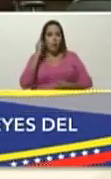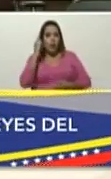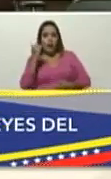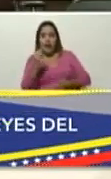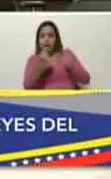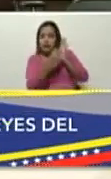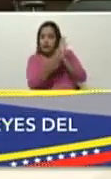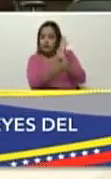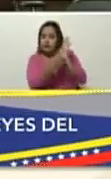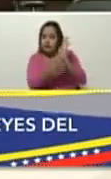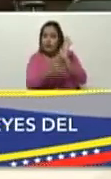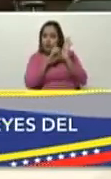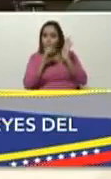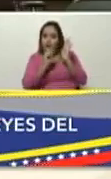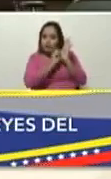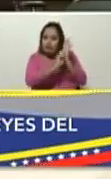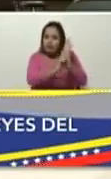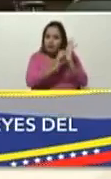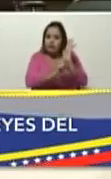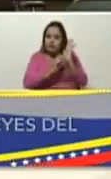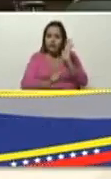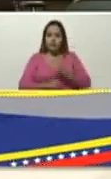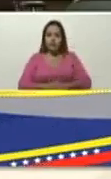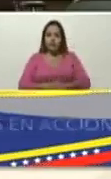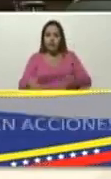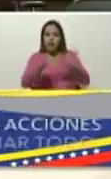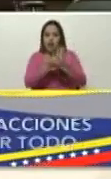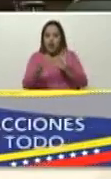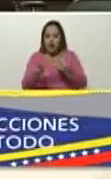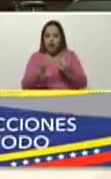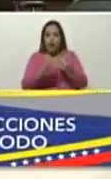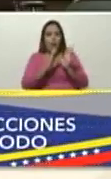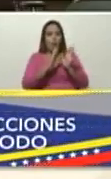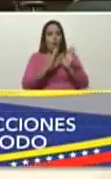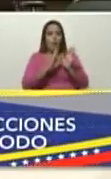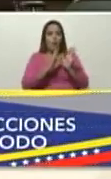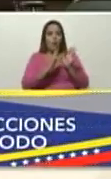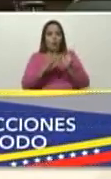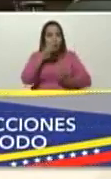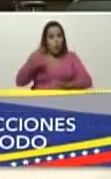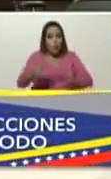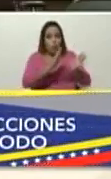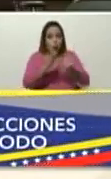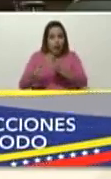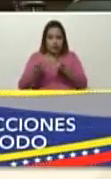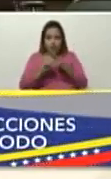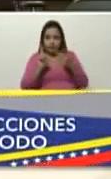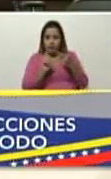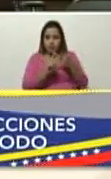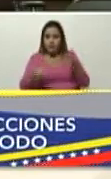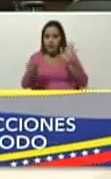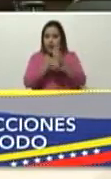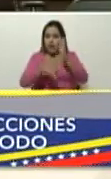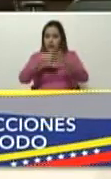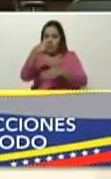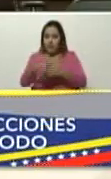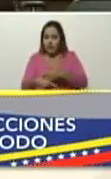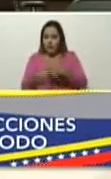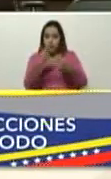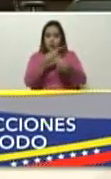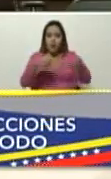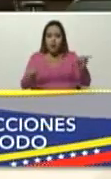marcado. La ley orgánica del poder popular. La ley orgánica de planificación